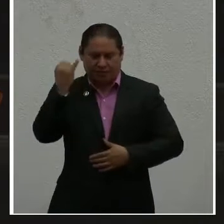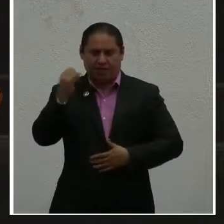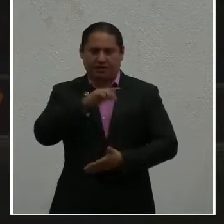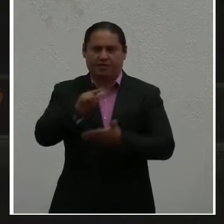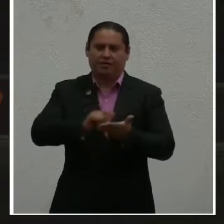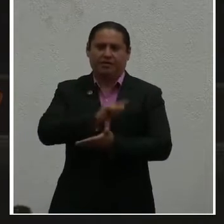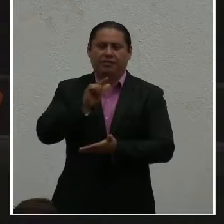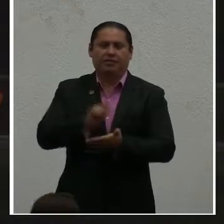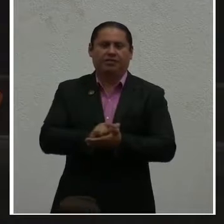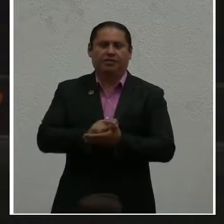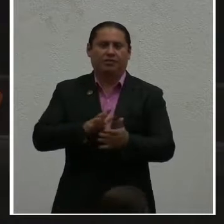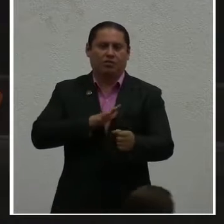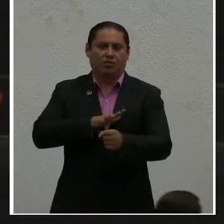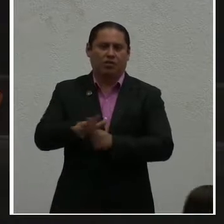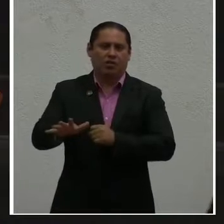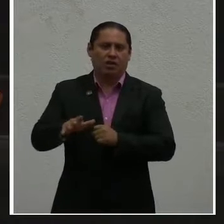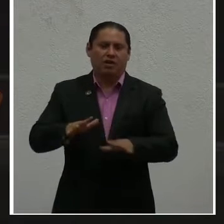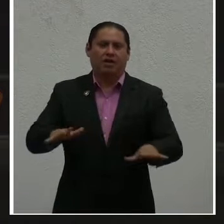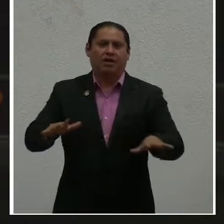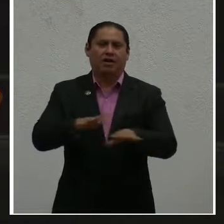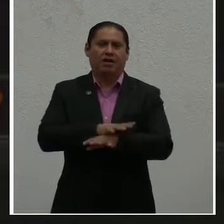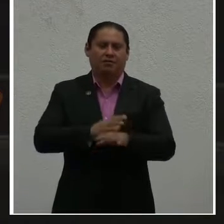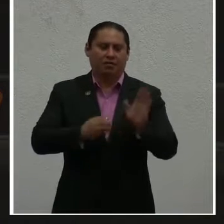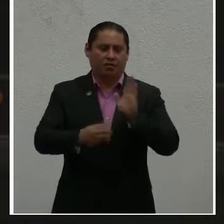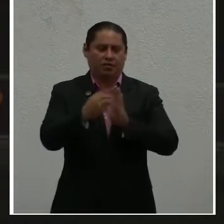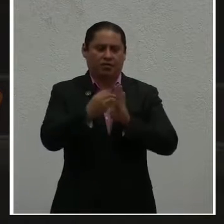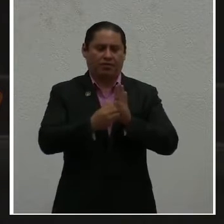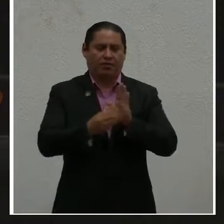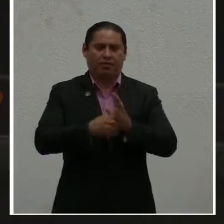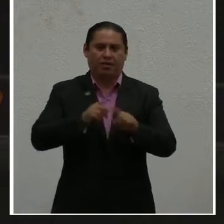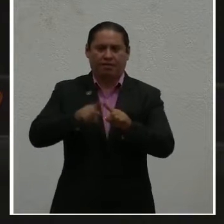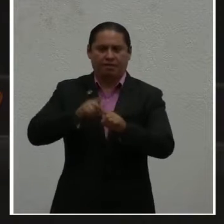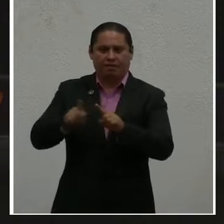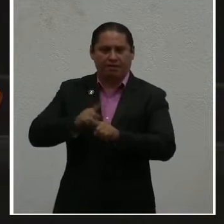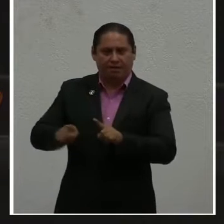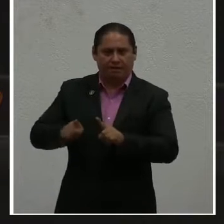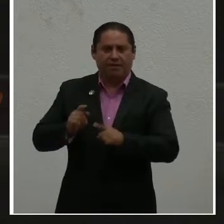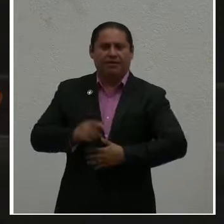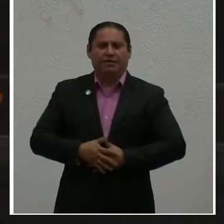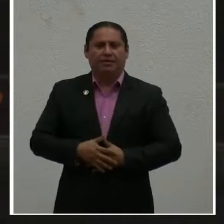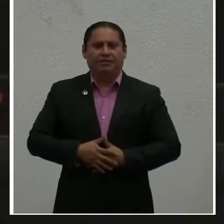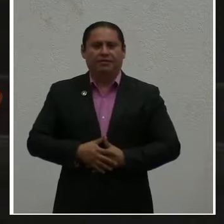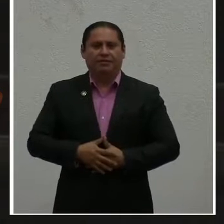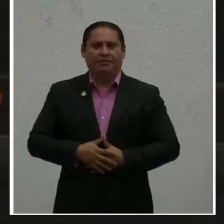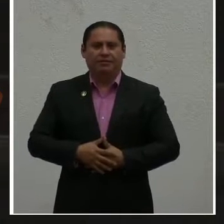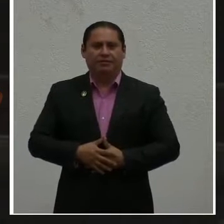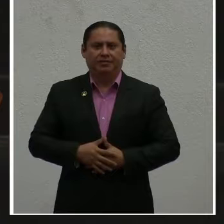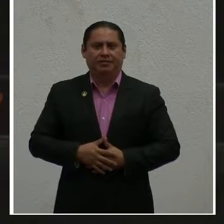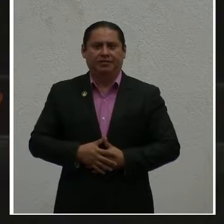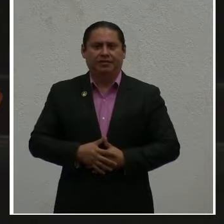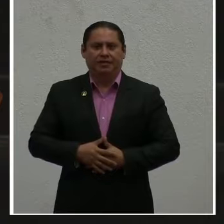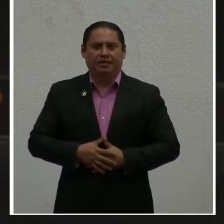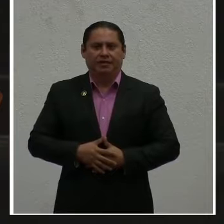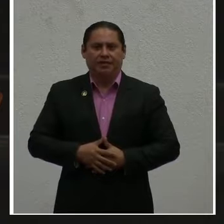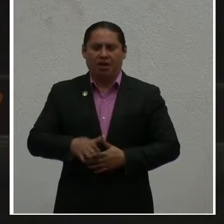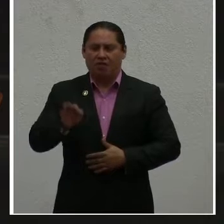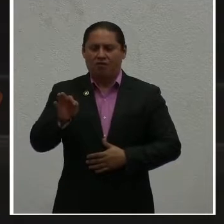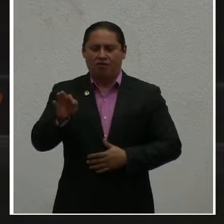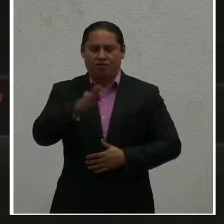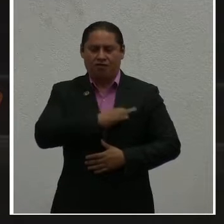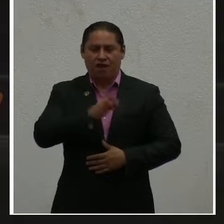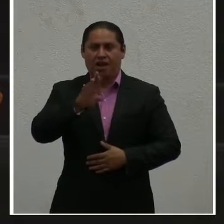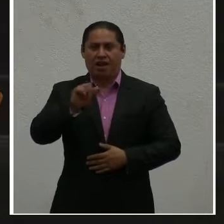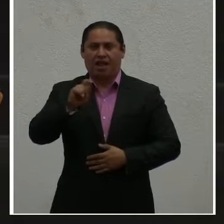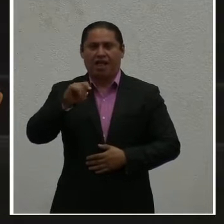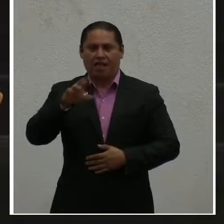de decreto por el que se reforman y adicionan diversas disposiciones a la fe de ratas visible en el